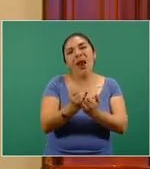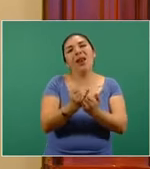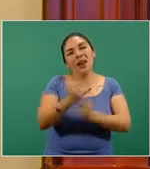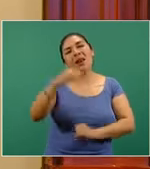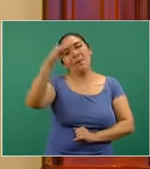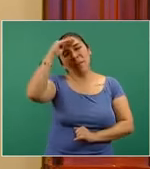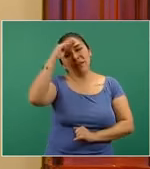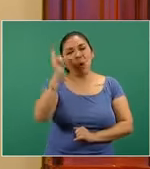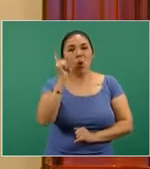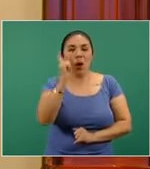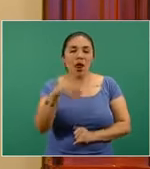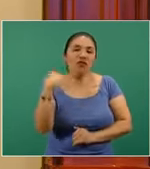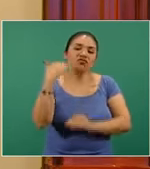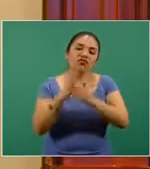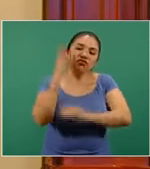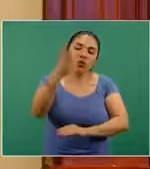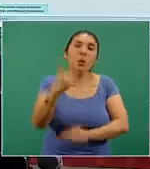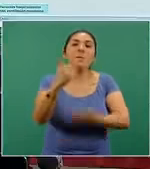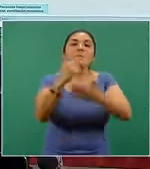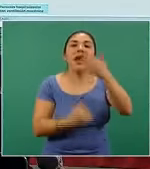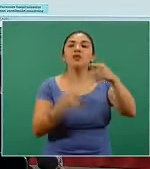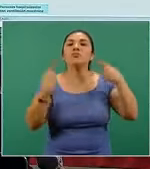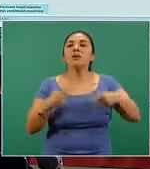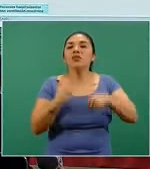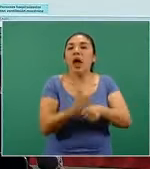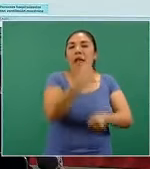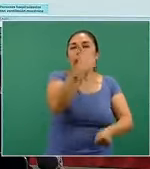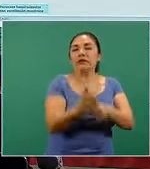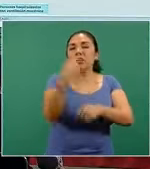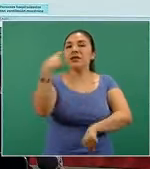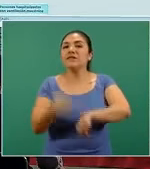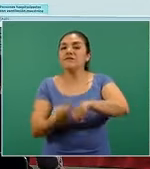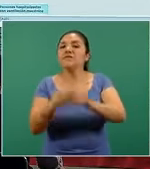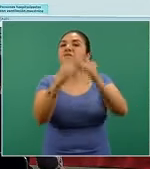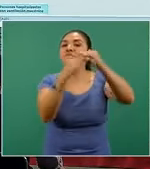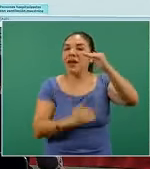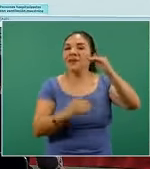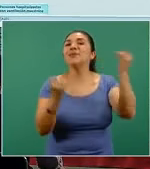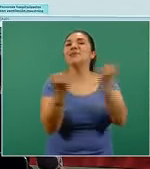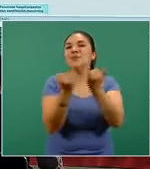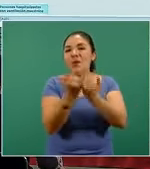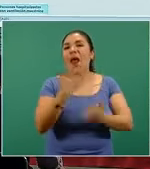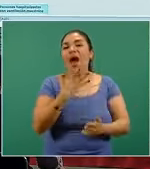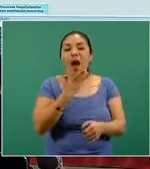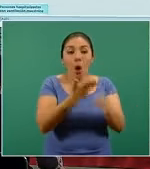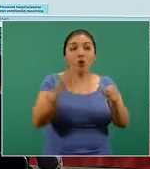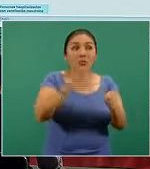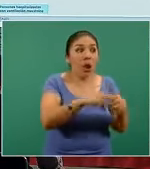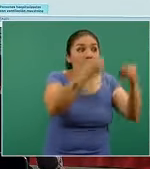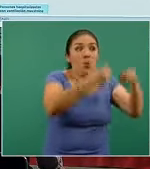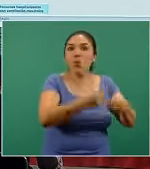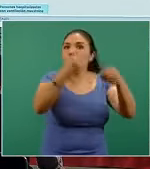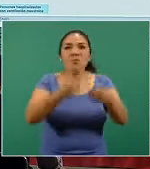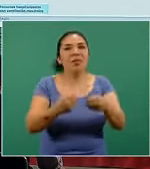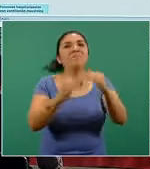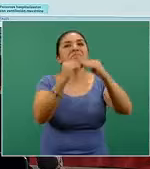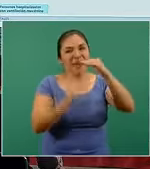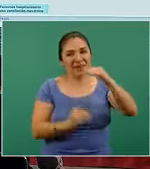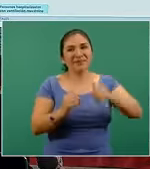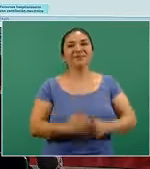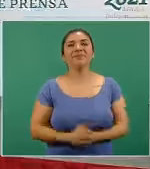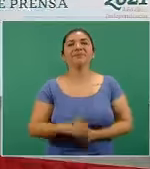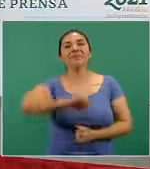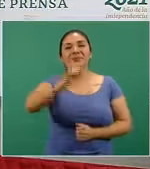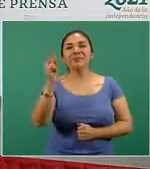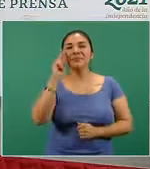que haya menos casos graves en esos porcentajes y por lo tanto haya también menos ingresos a los hospitales.